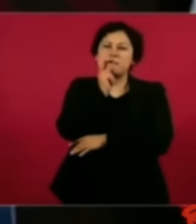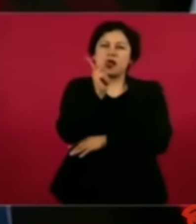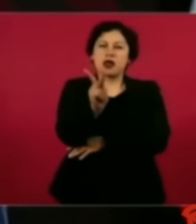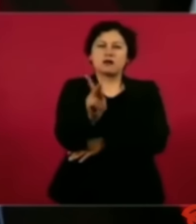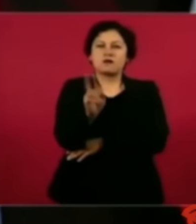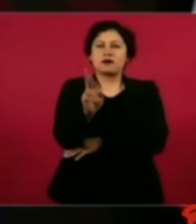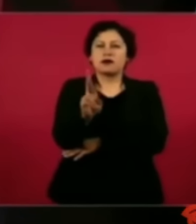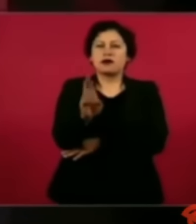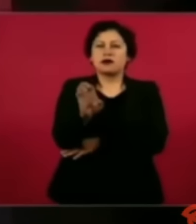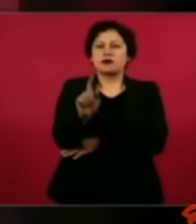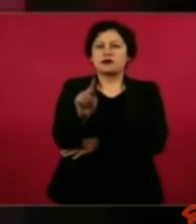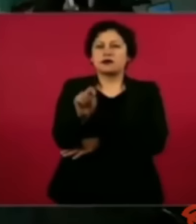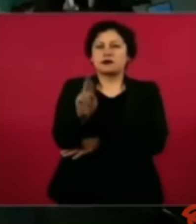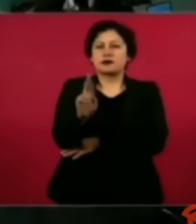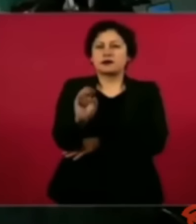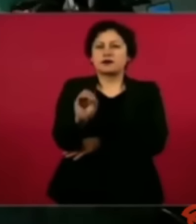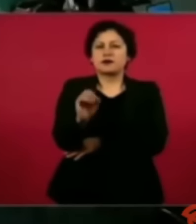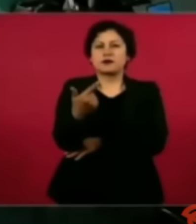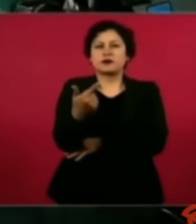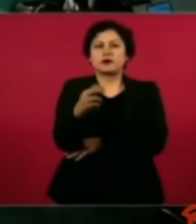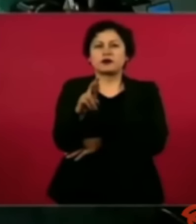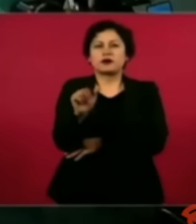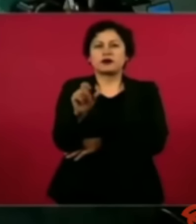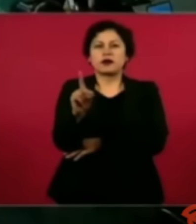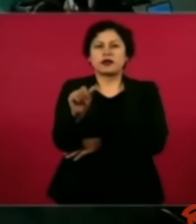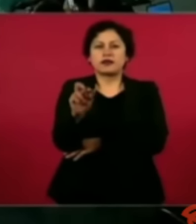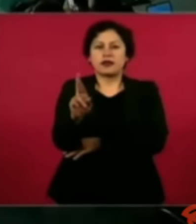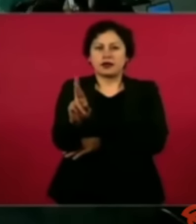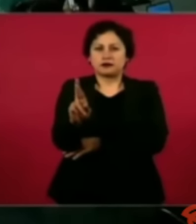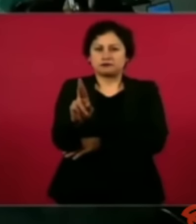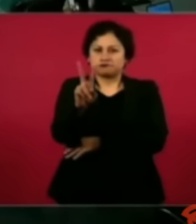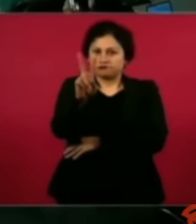Y no he encontrado una frase del presidente Juárez